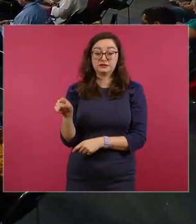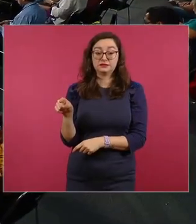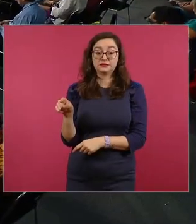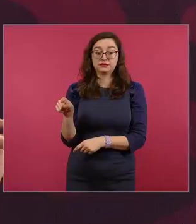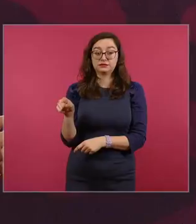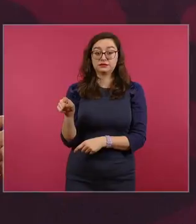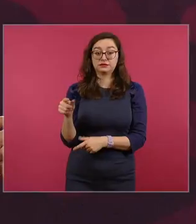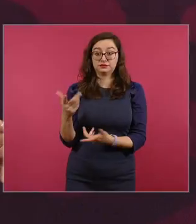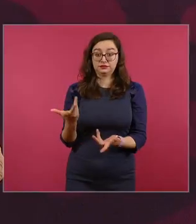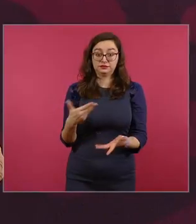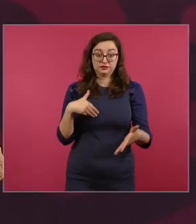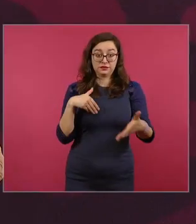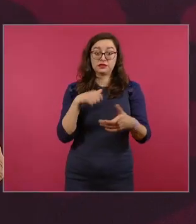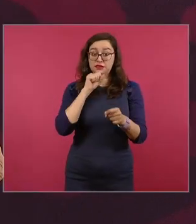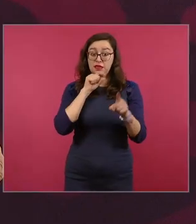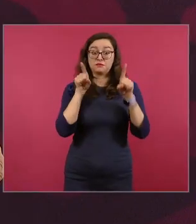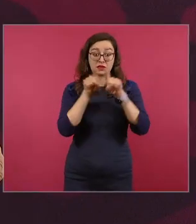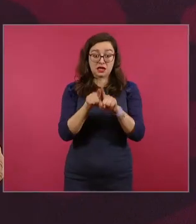de los puertos.